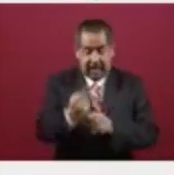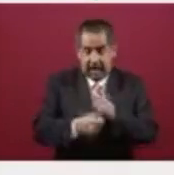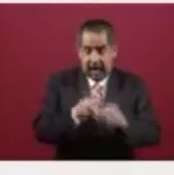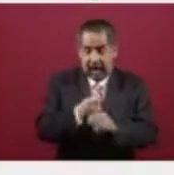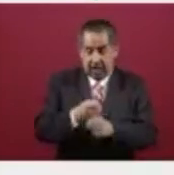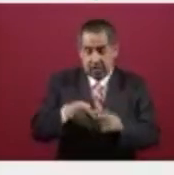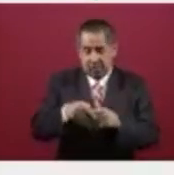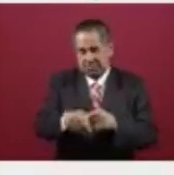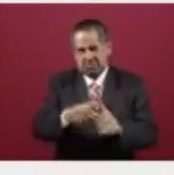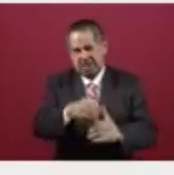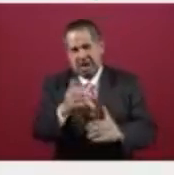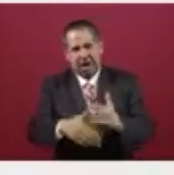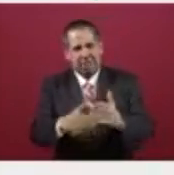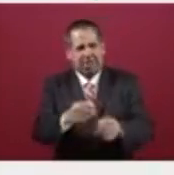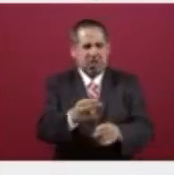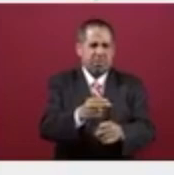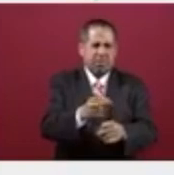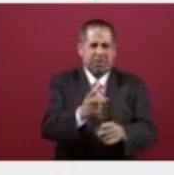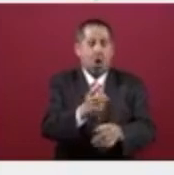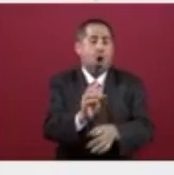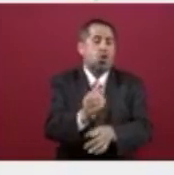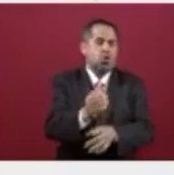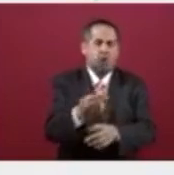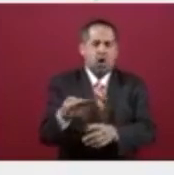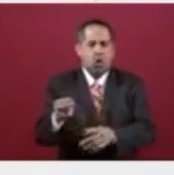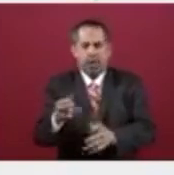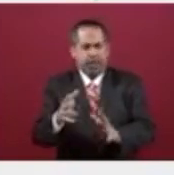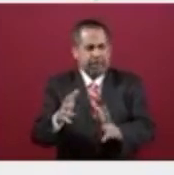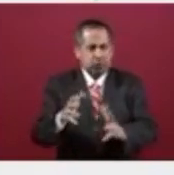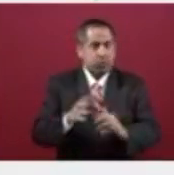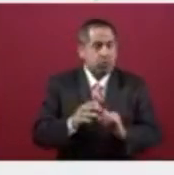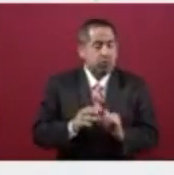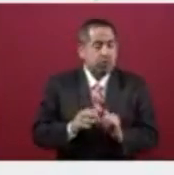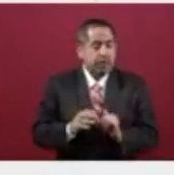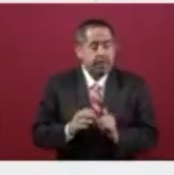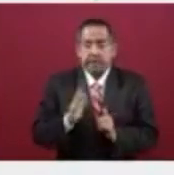finales de este año, octubre, noviembre, estemos ya